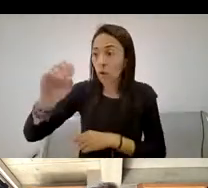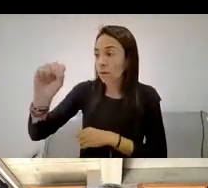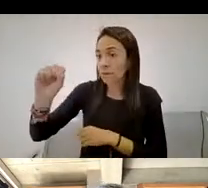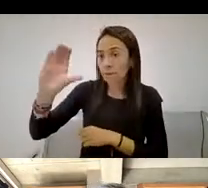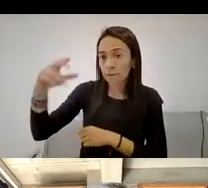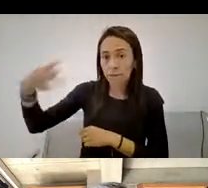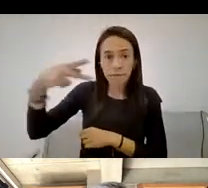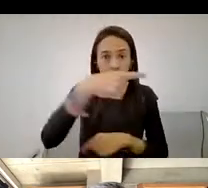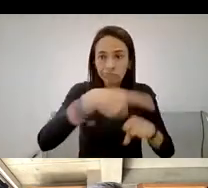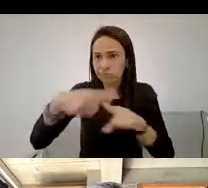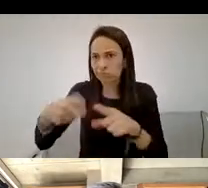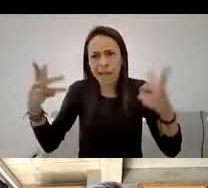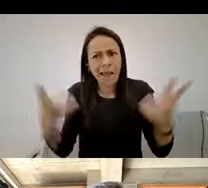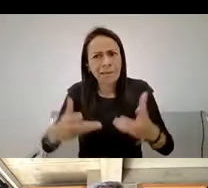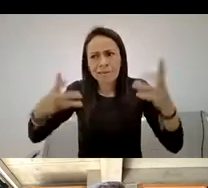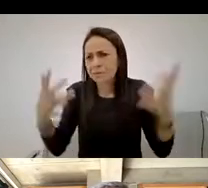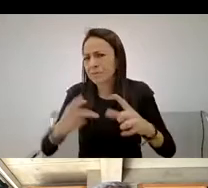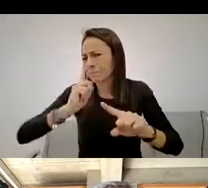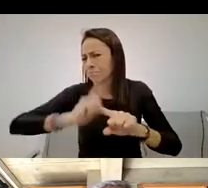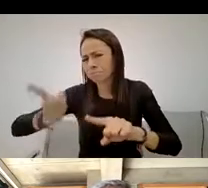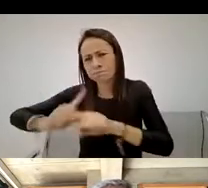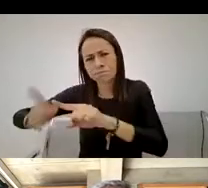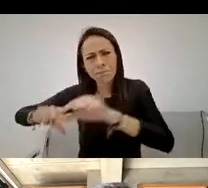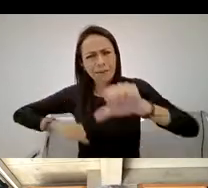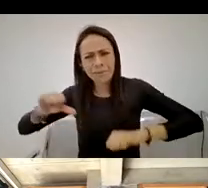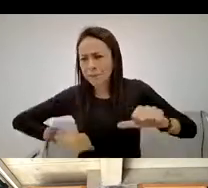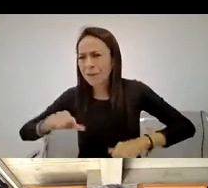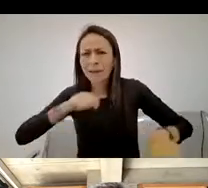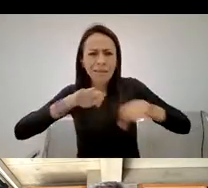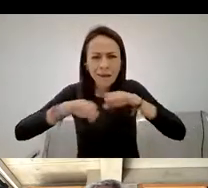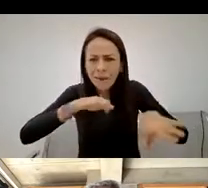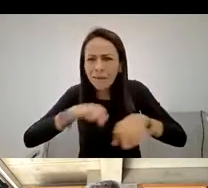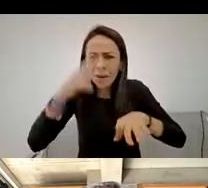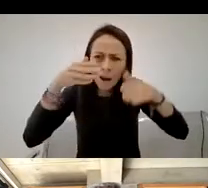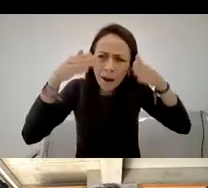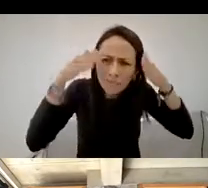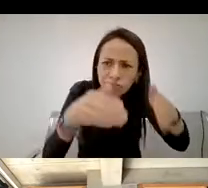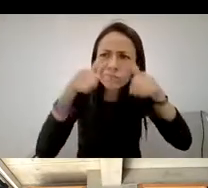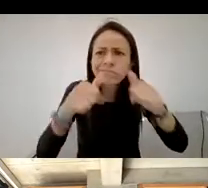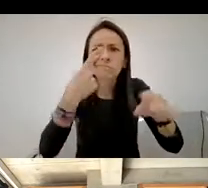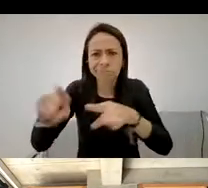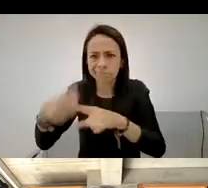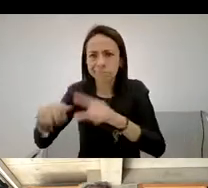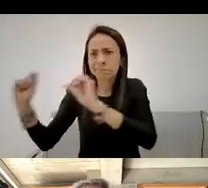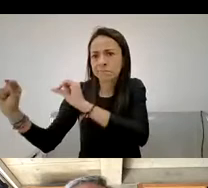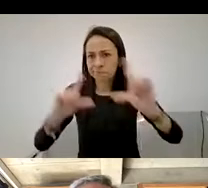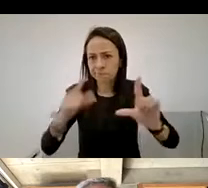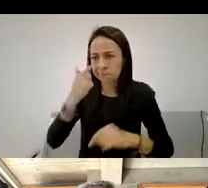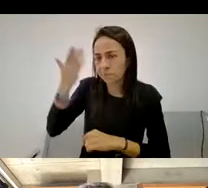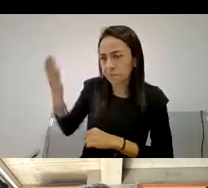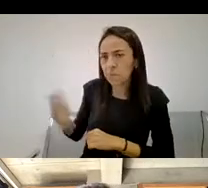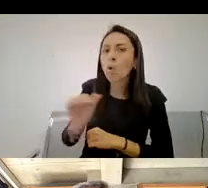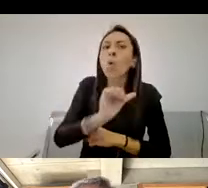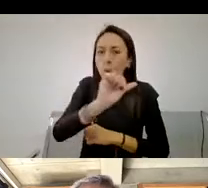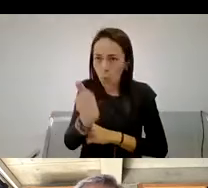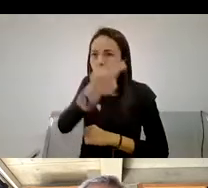multifacéticos y muy, muy diversos. Pasamos, por favor. La siguiente pregunta es: ¿cómo